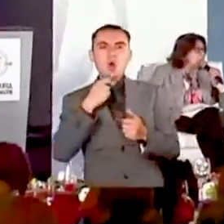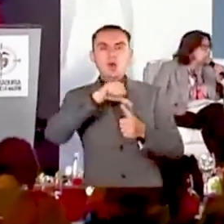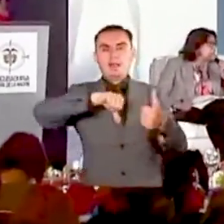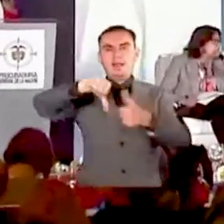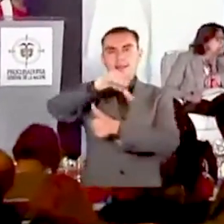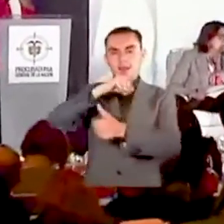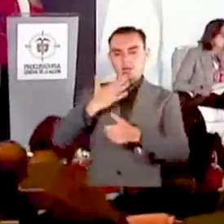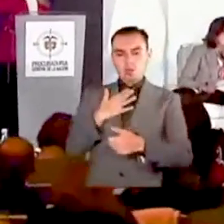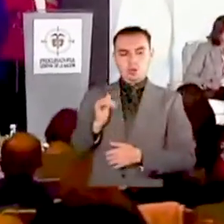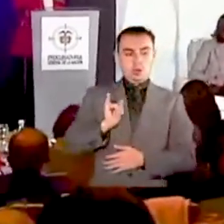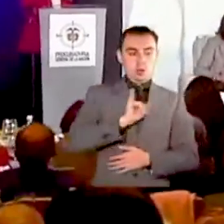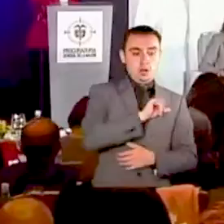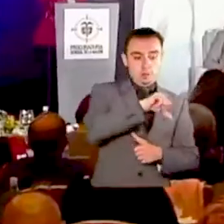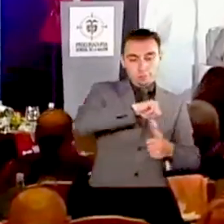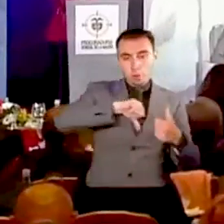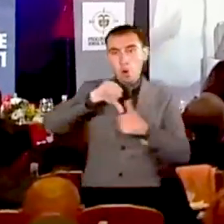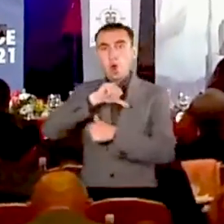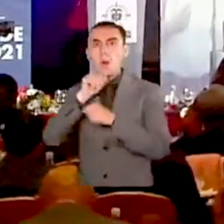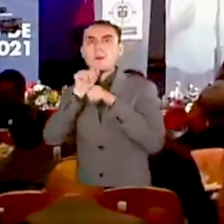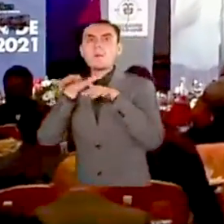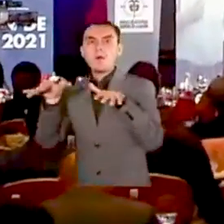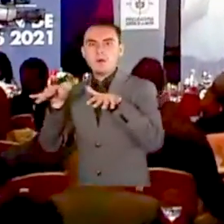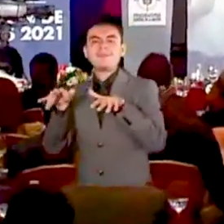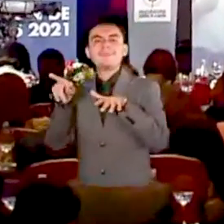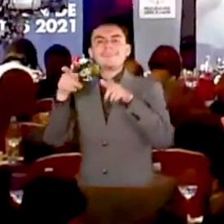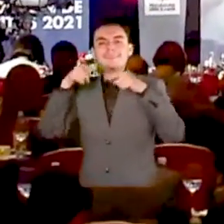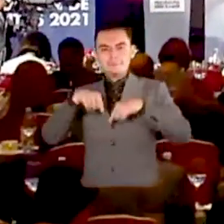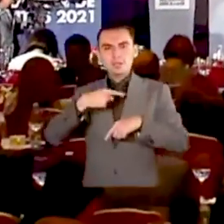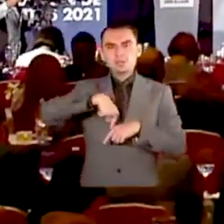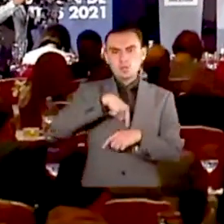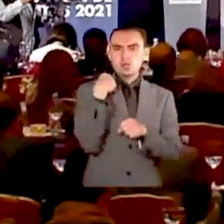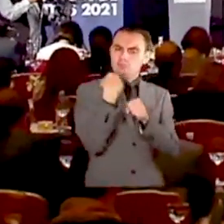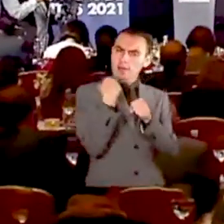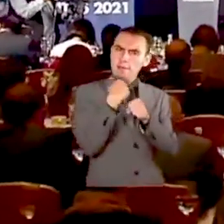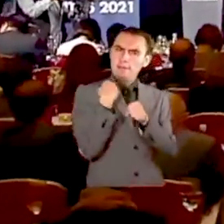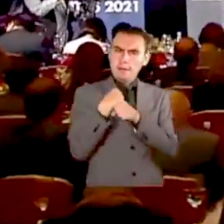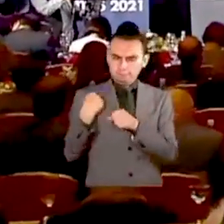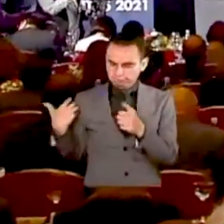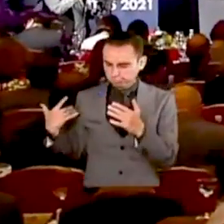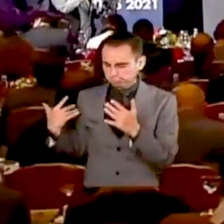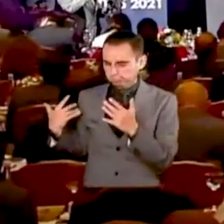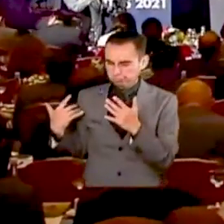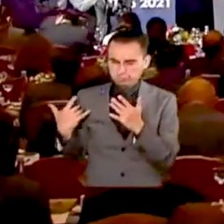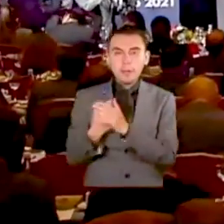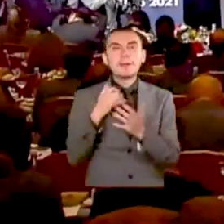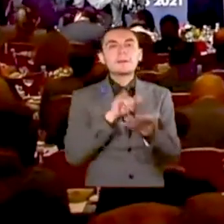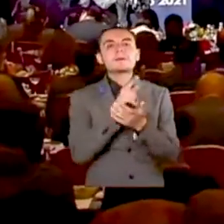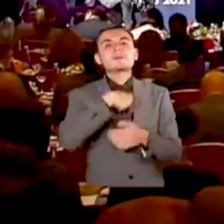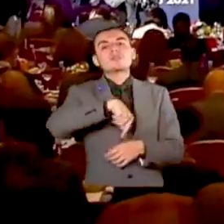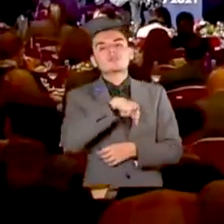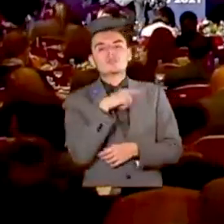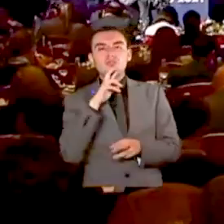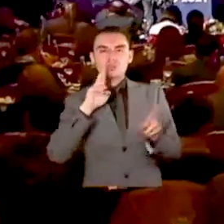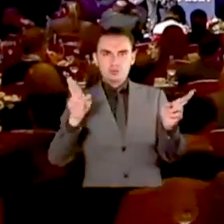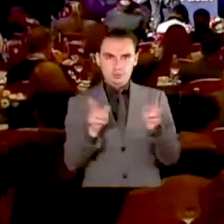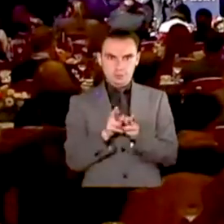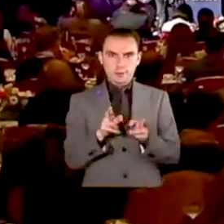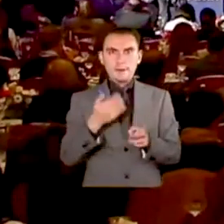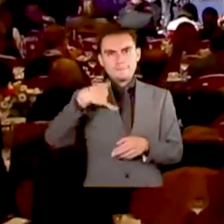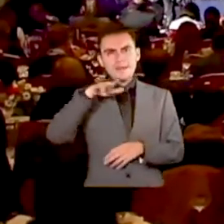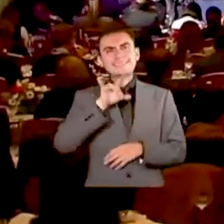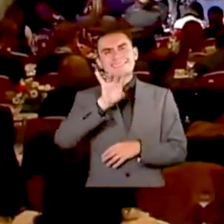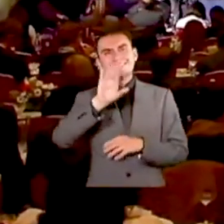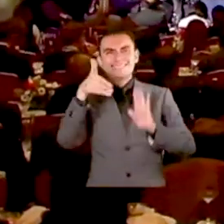del régimen privado al régimen público. También hemos hecho un gran trabajo y hemos actuado también. En resumen, hemos hecho más